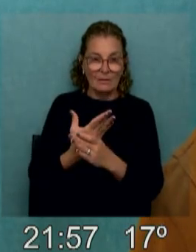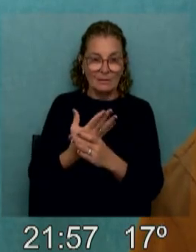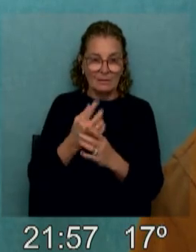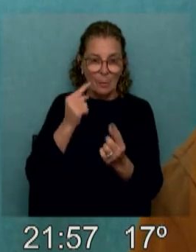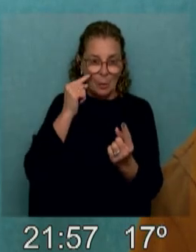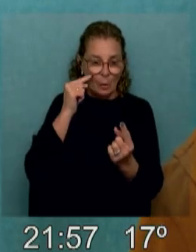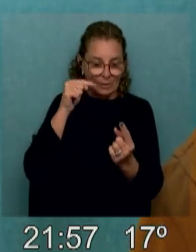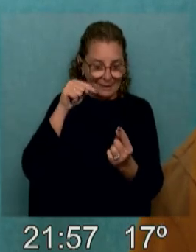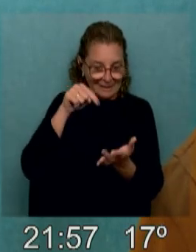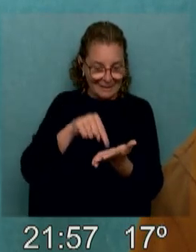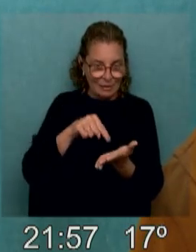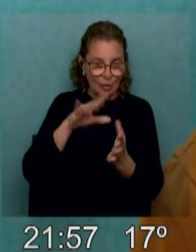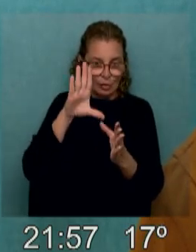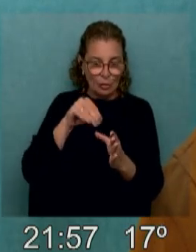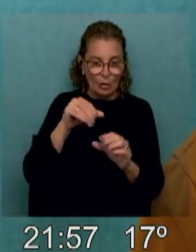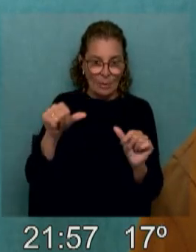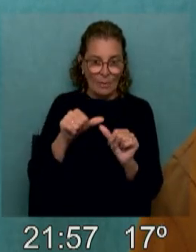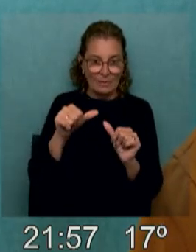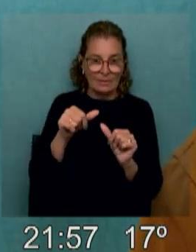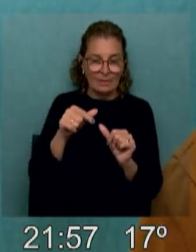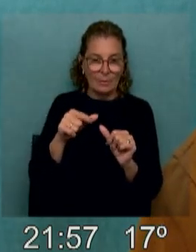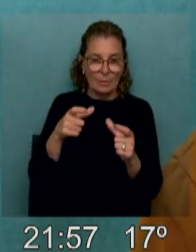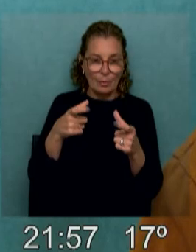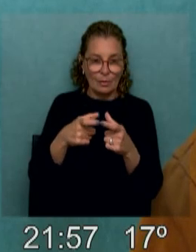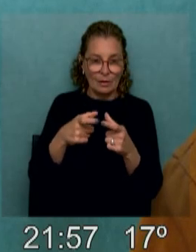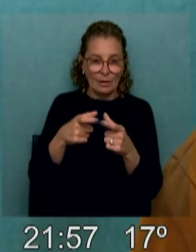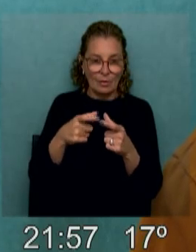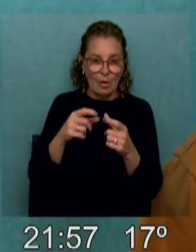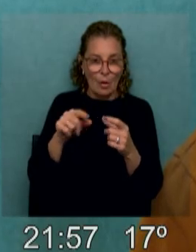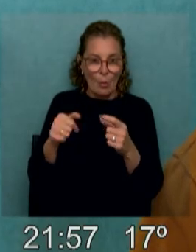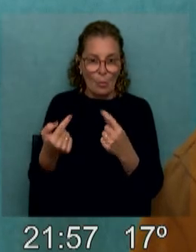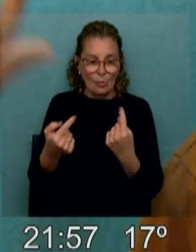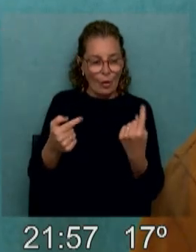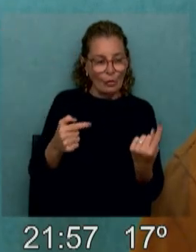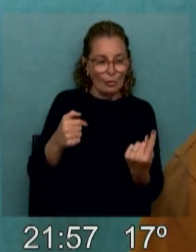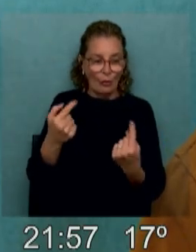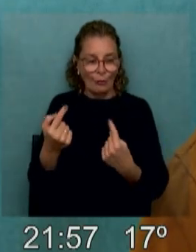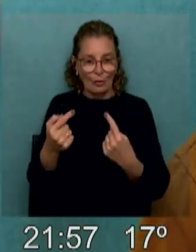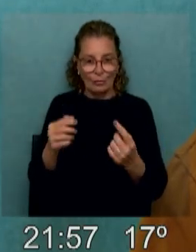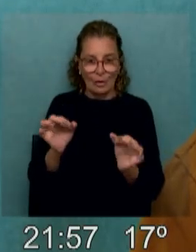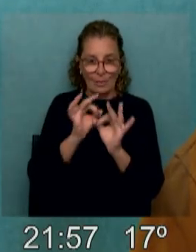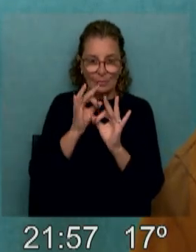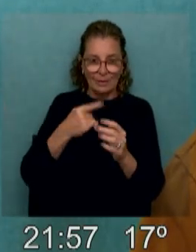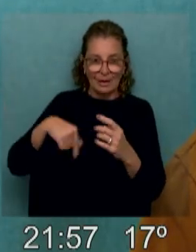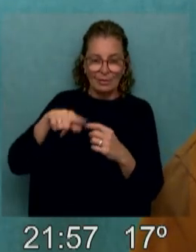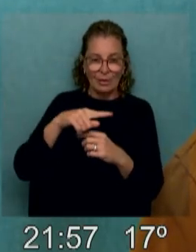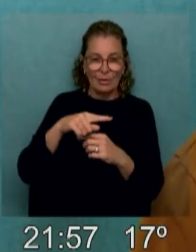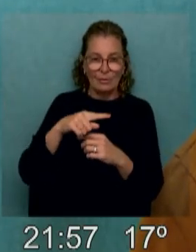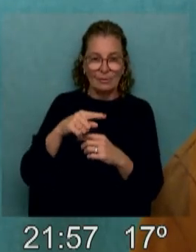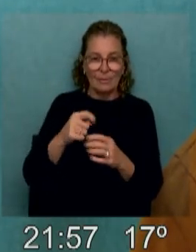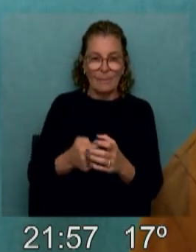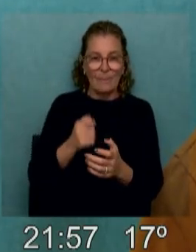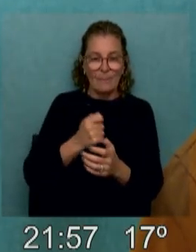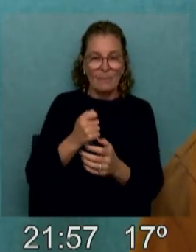centro, digamos, de todo lo que vamos a hacer. Un disco descorcha a los otros, digamos, y la idea es que entre ellos. Descorcha a los